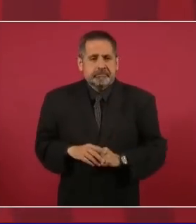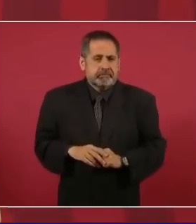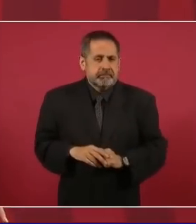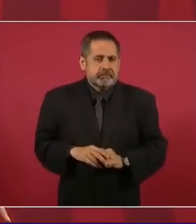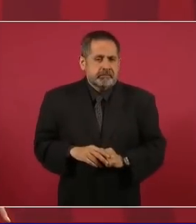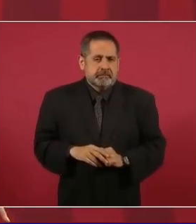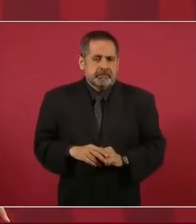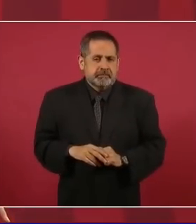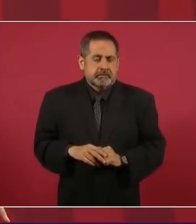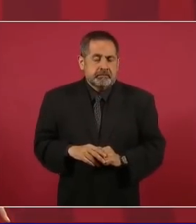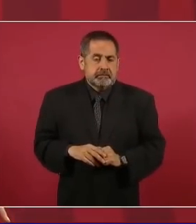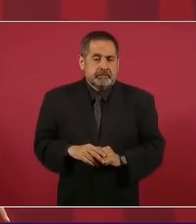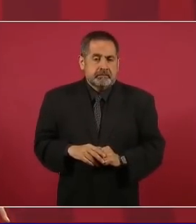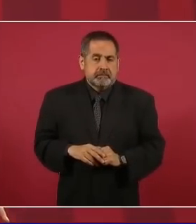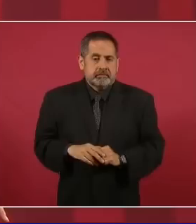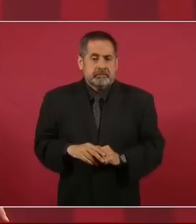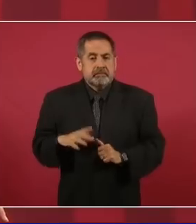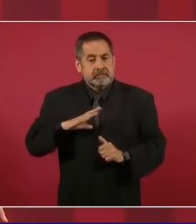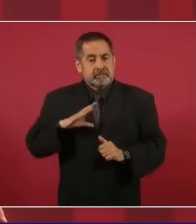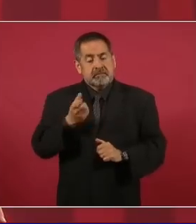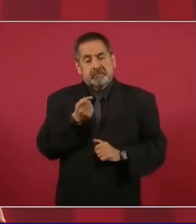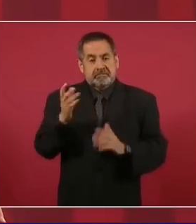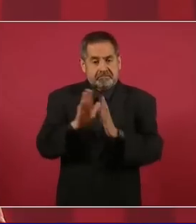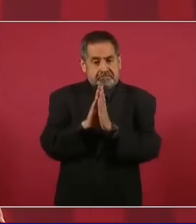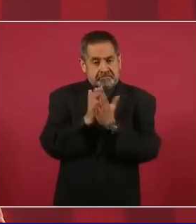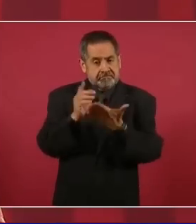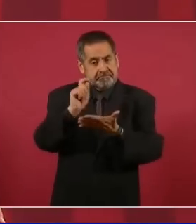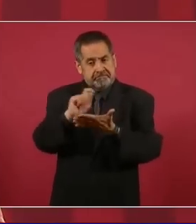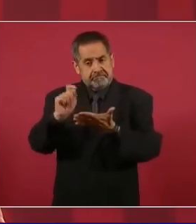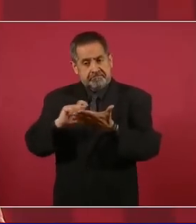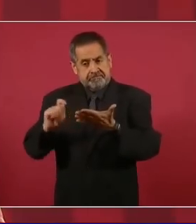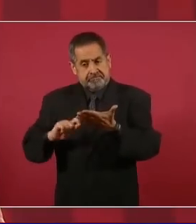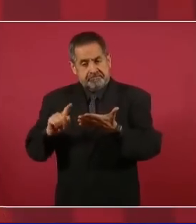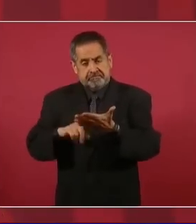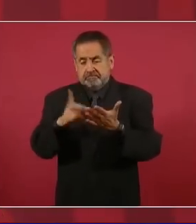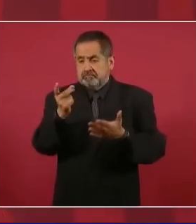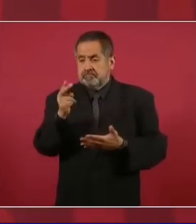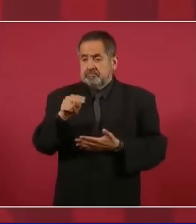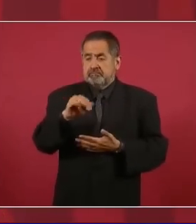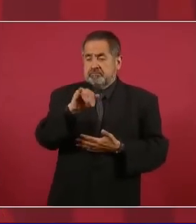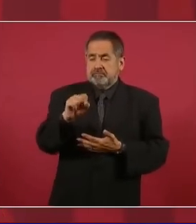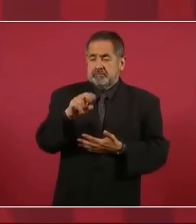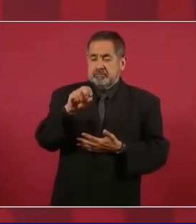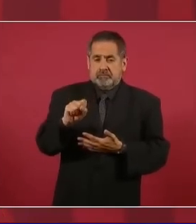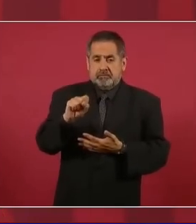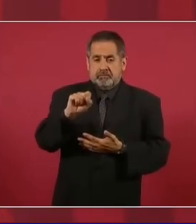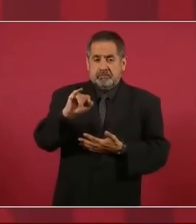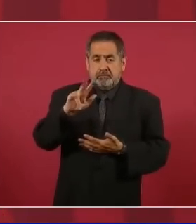Hay libros de él que son